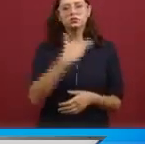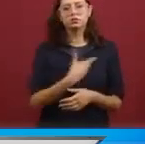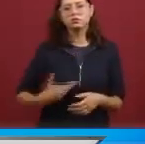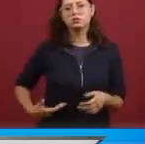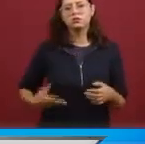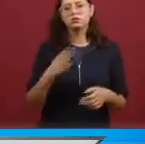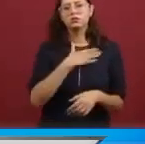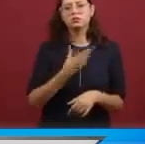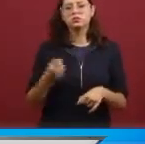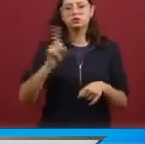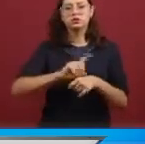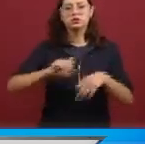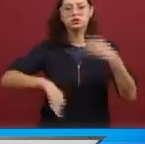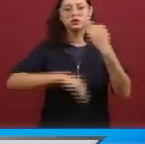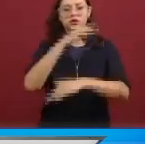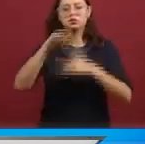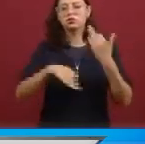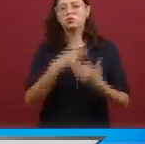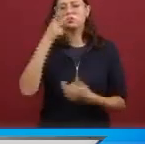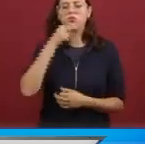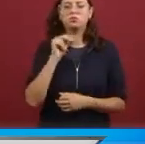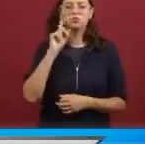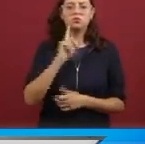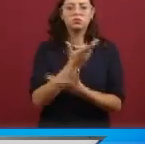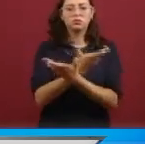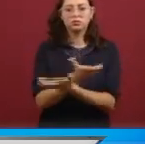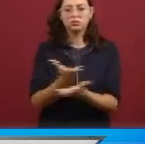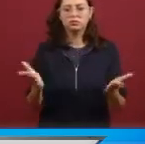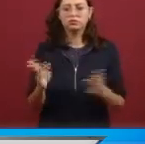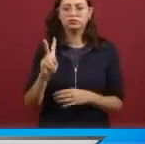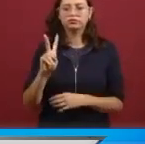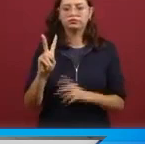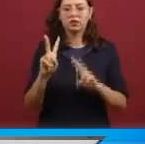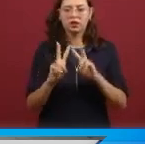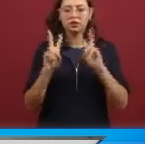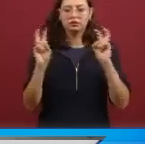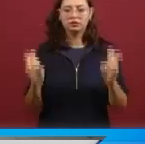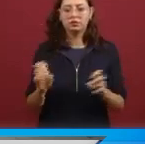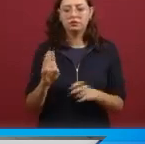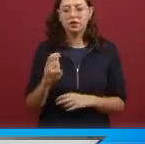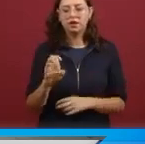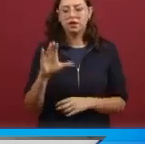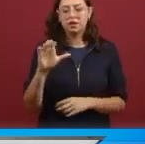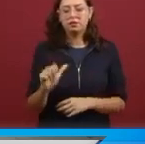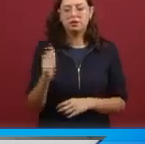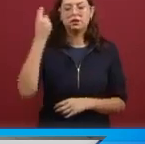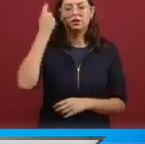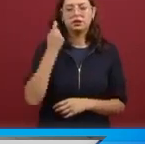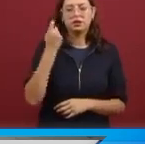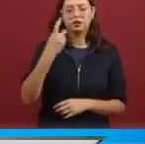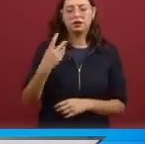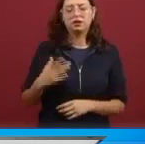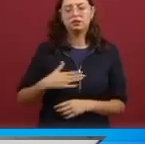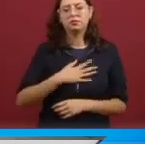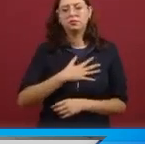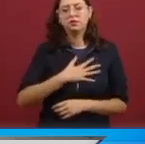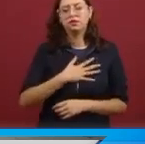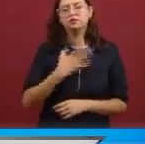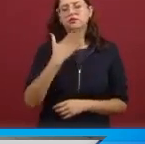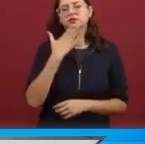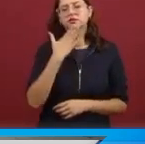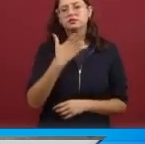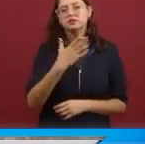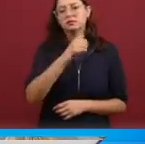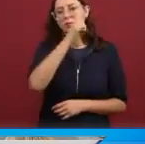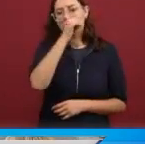de programas de becas. Se avanza en la entrega de forma transparente, responsable y eficiente de los recursos públicos canalizados en